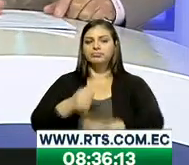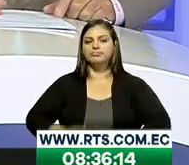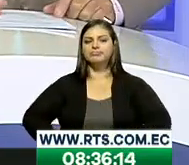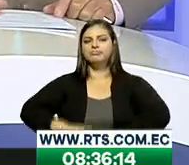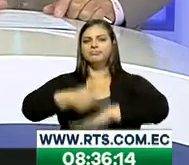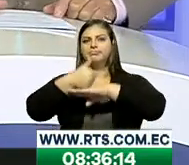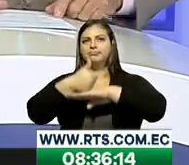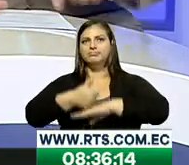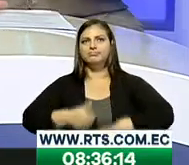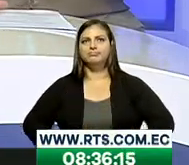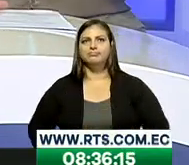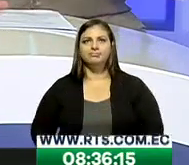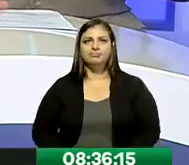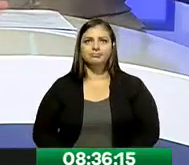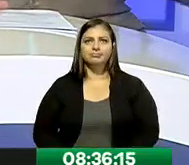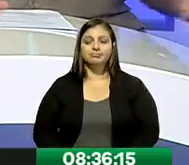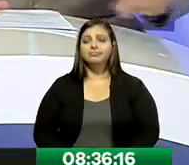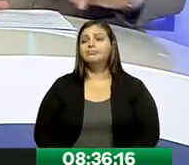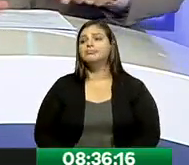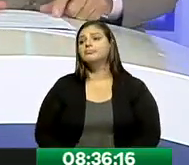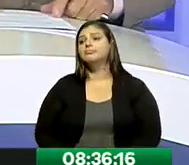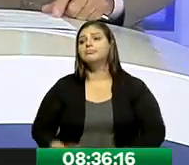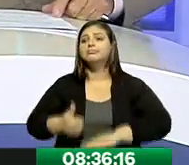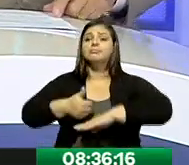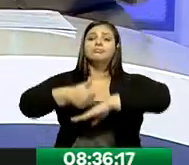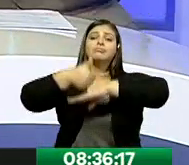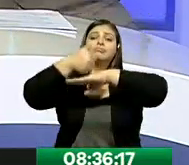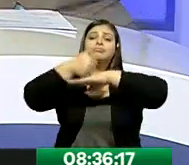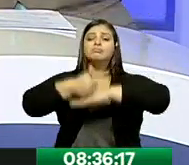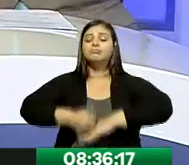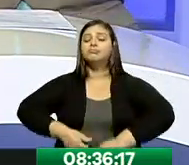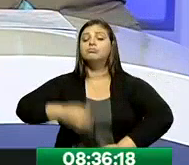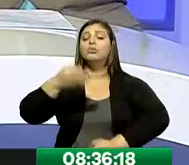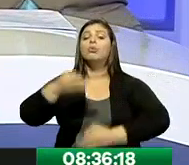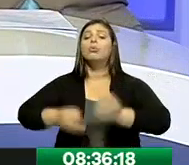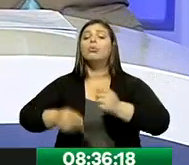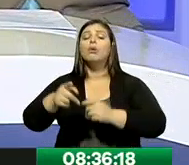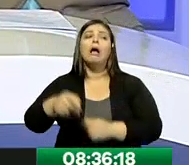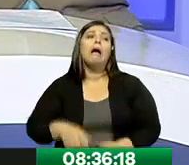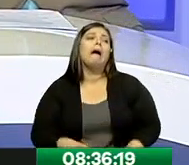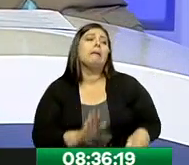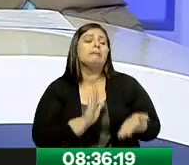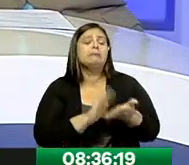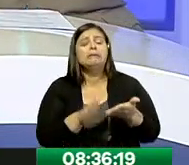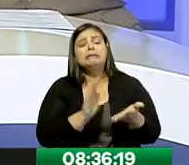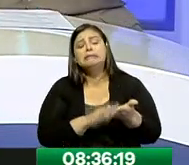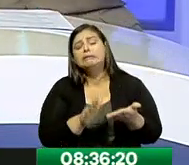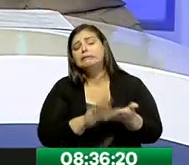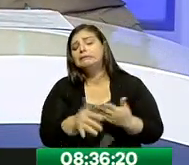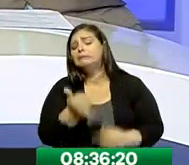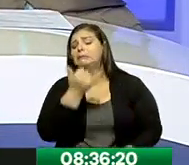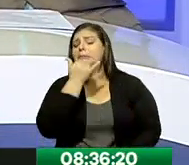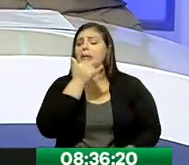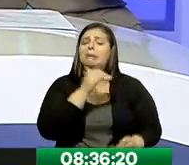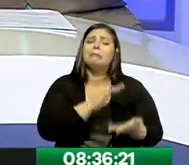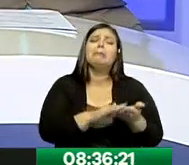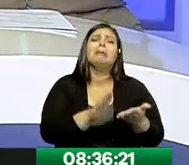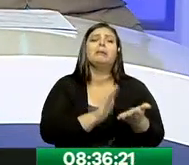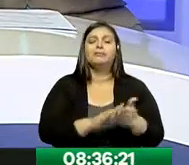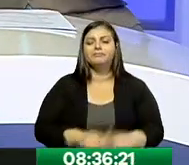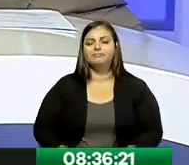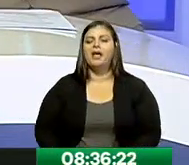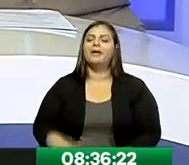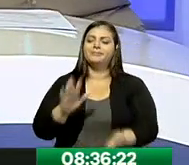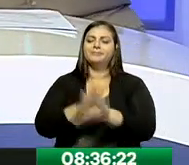otro suplicio, el procedimiento abreviado, y resulta que el hombre es más inocente que un niño recién